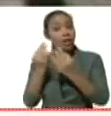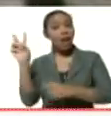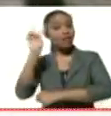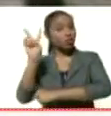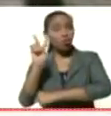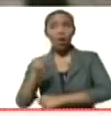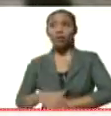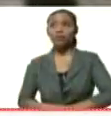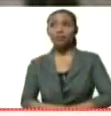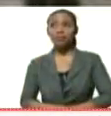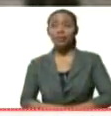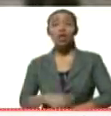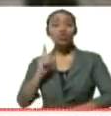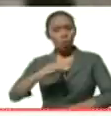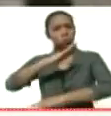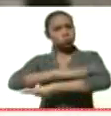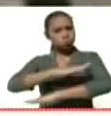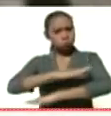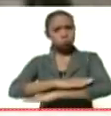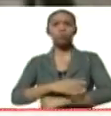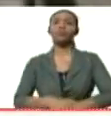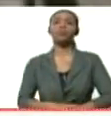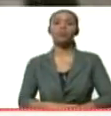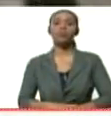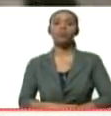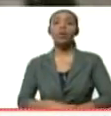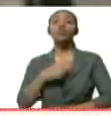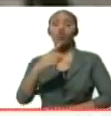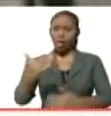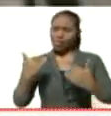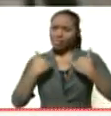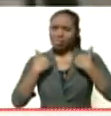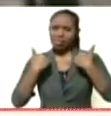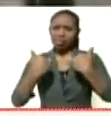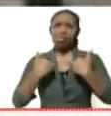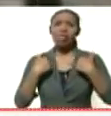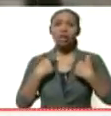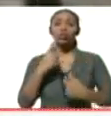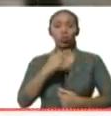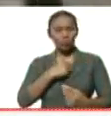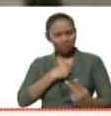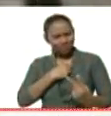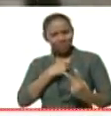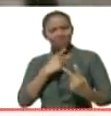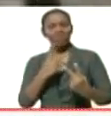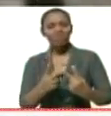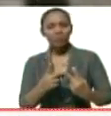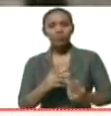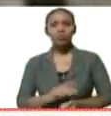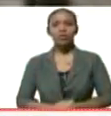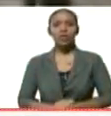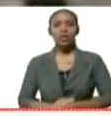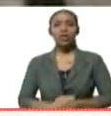venezolana su disciplina, su sacrificio, su voluntad,